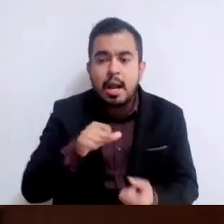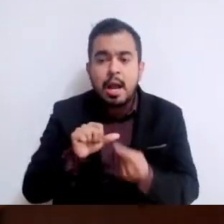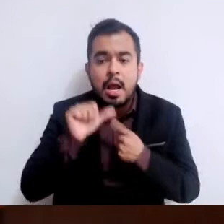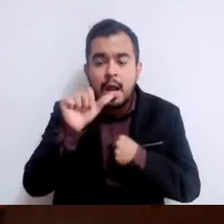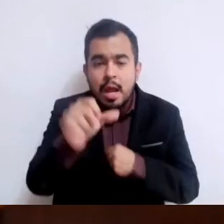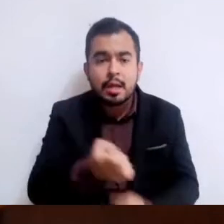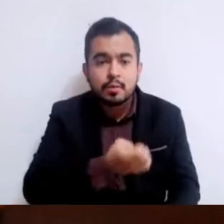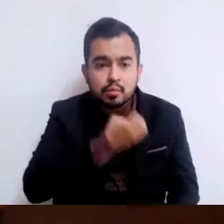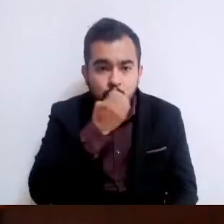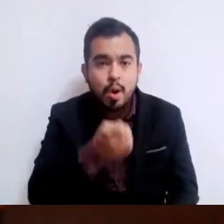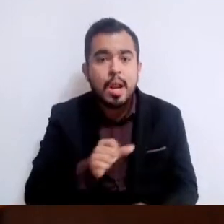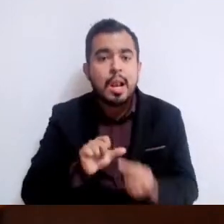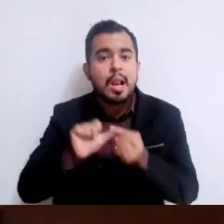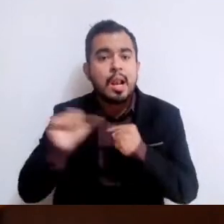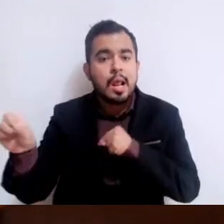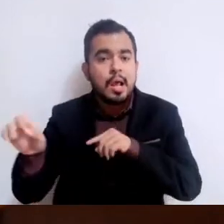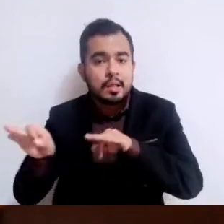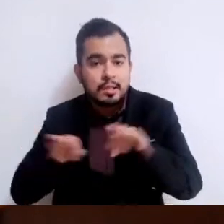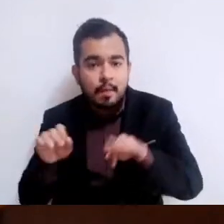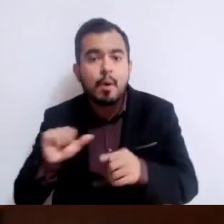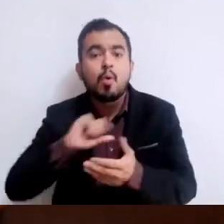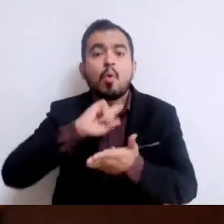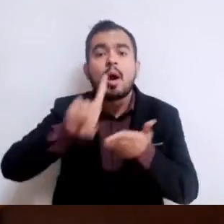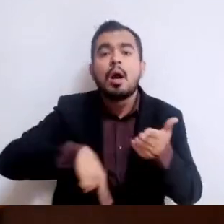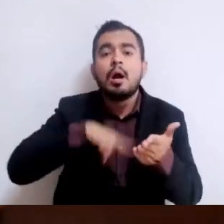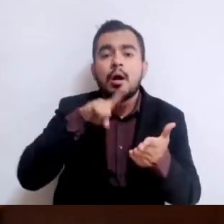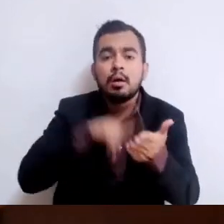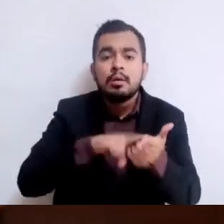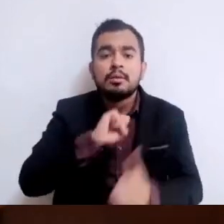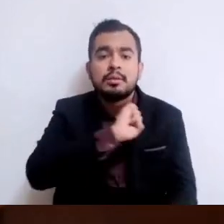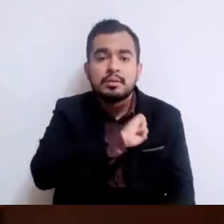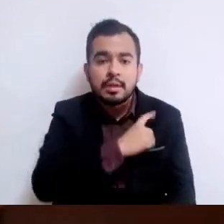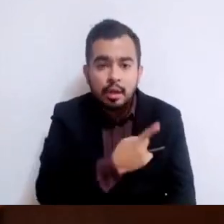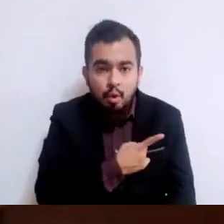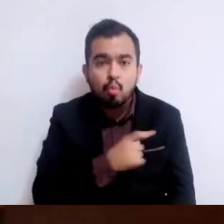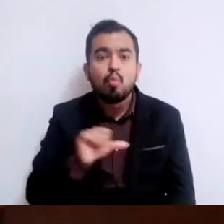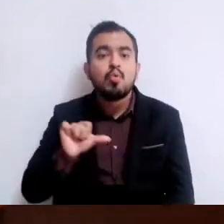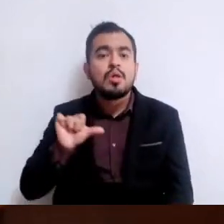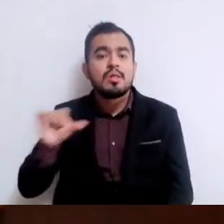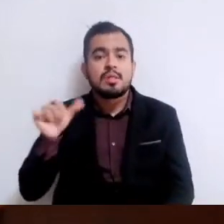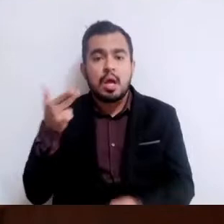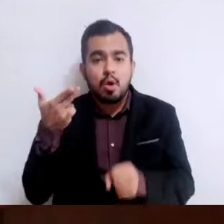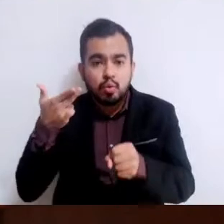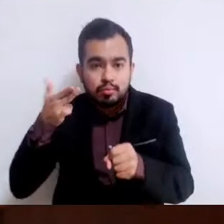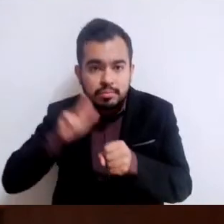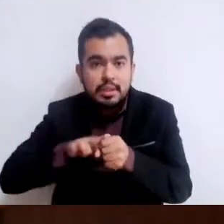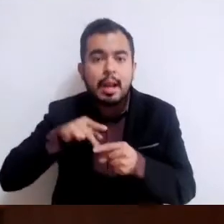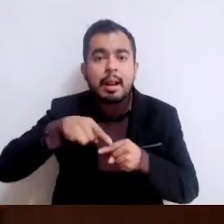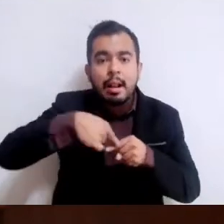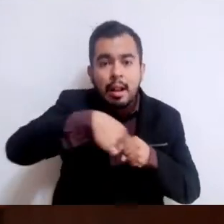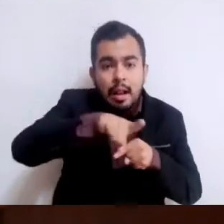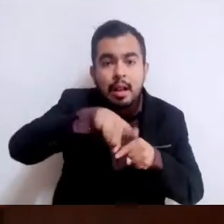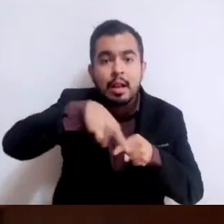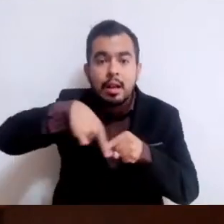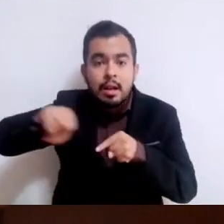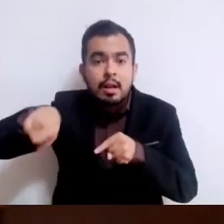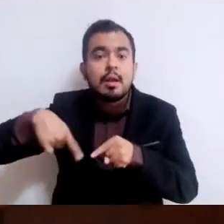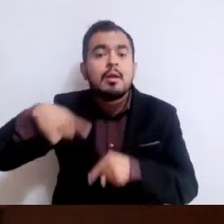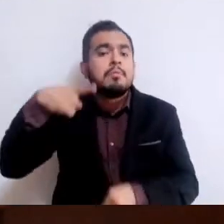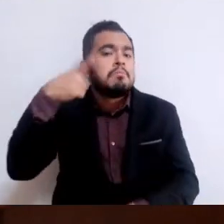trabajo, a los centros de salud, a los hospitales, en general, para llevar a cabo las